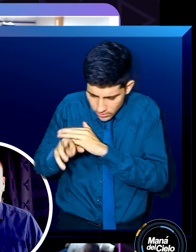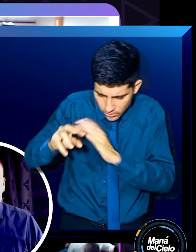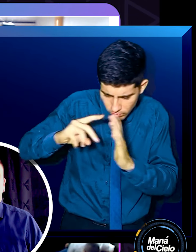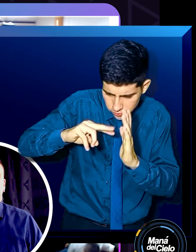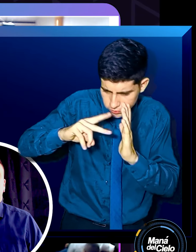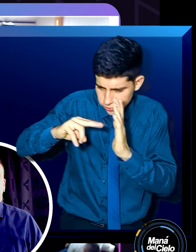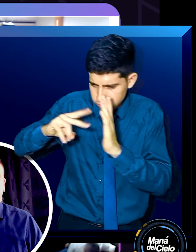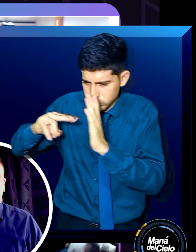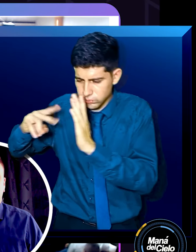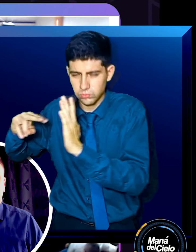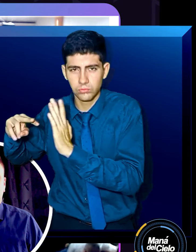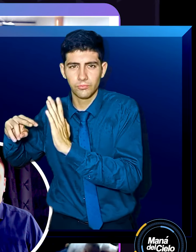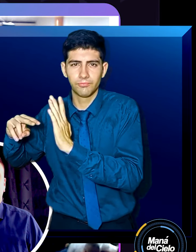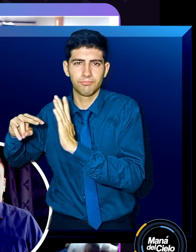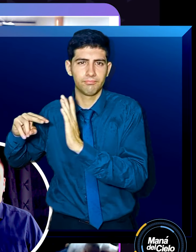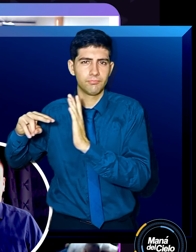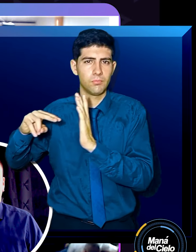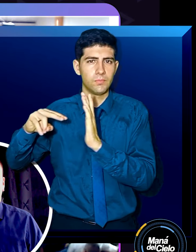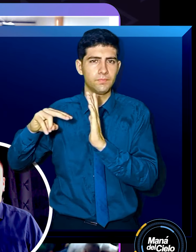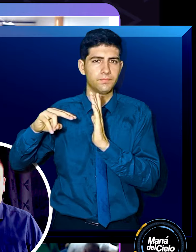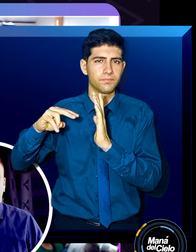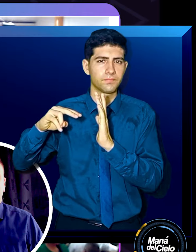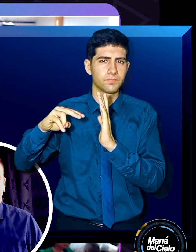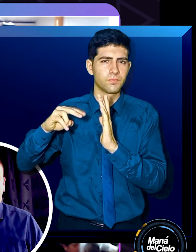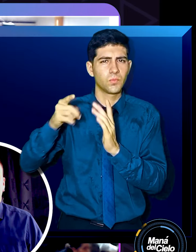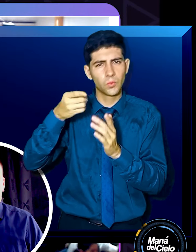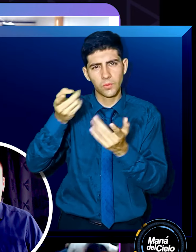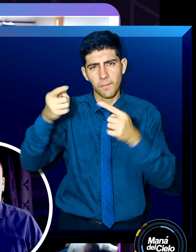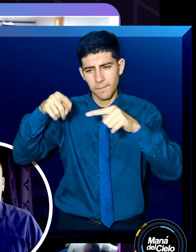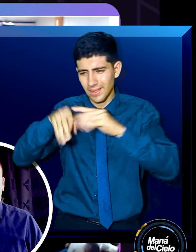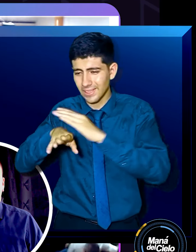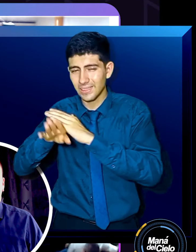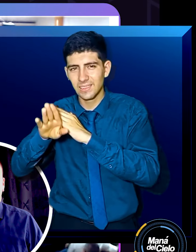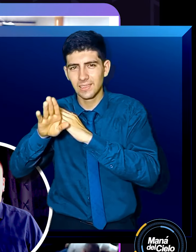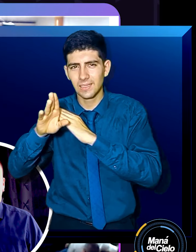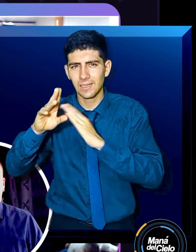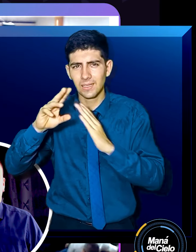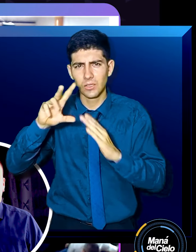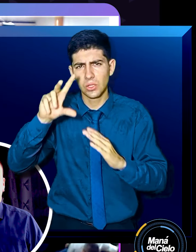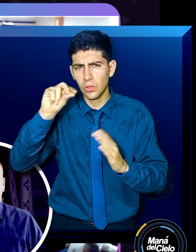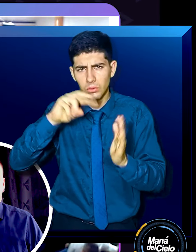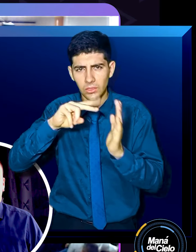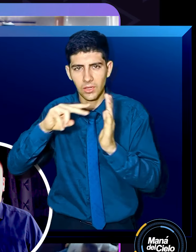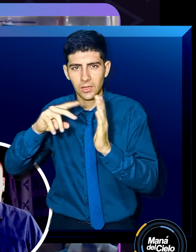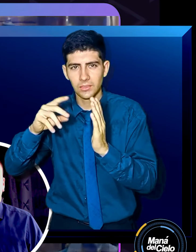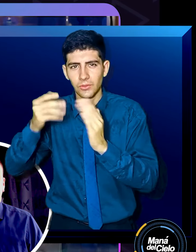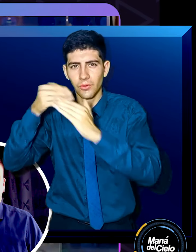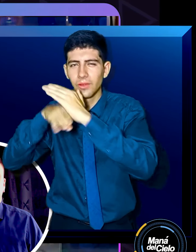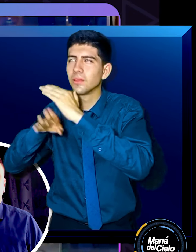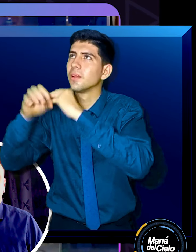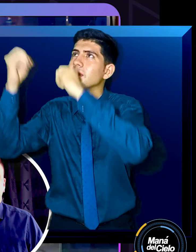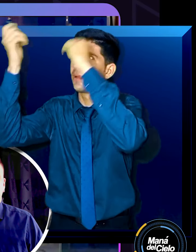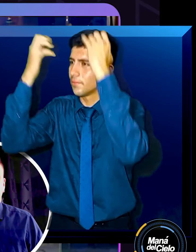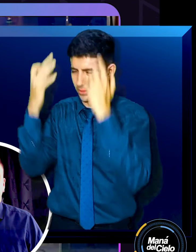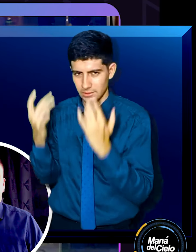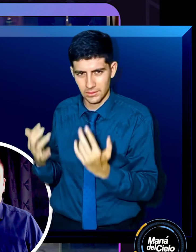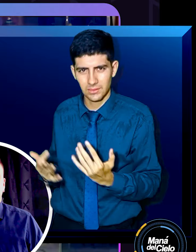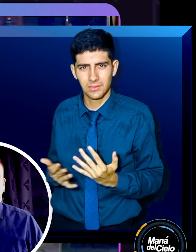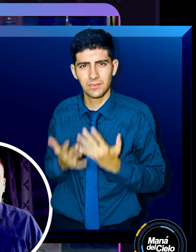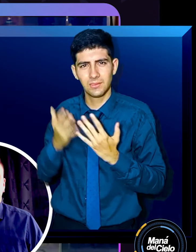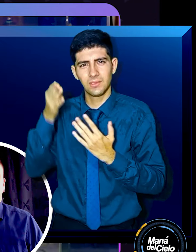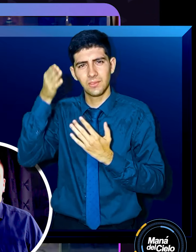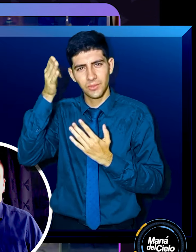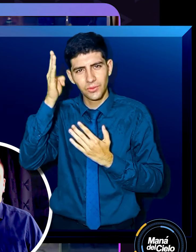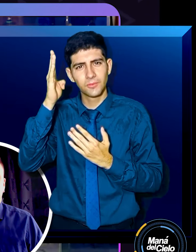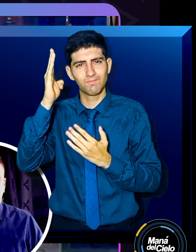Esta mañana no te quedes ahí lavándote los pies, porque esa agua se pone caliente rápido. Hay que meterse al río